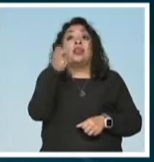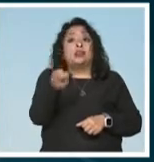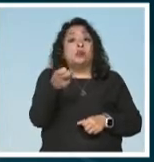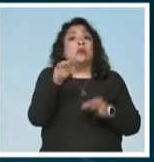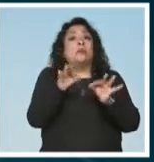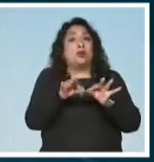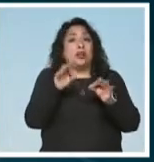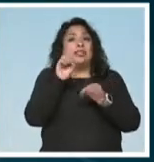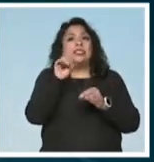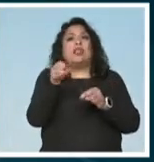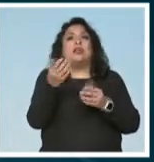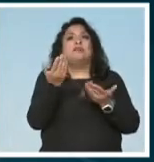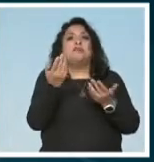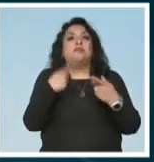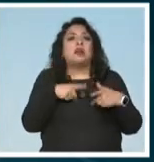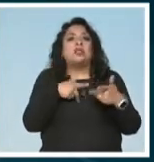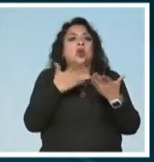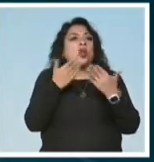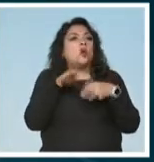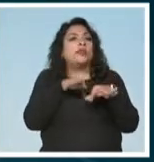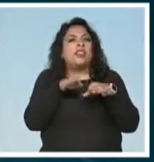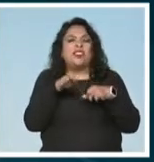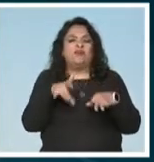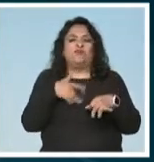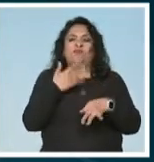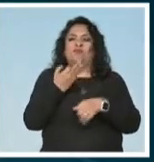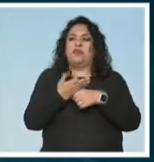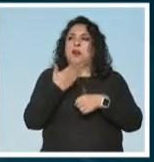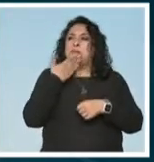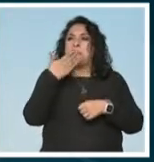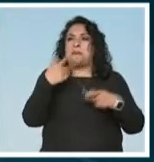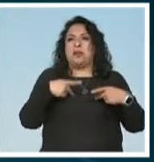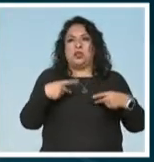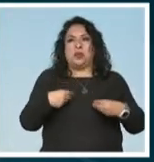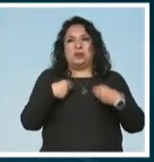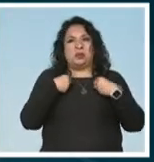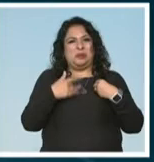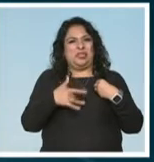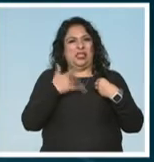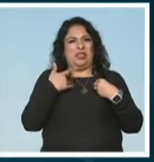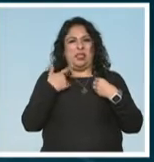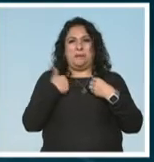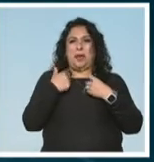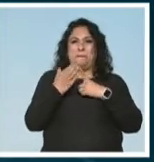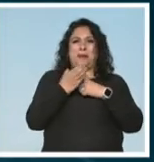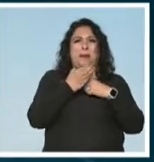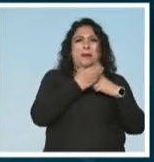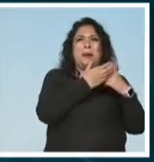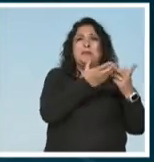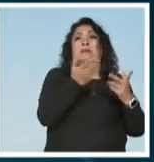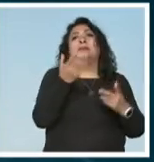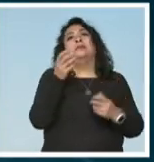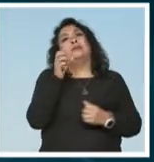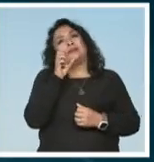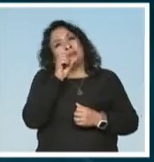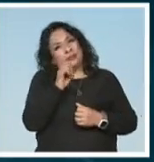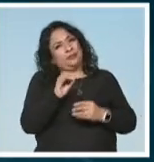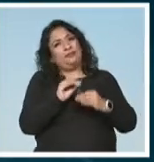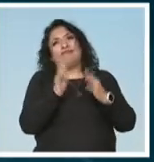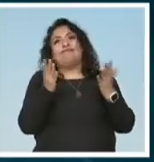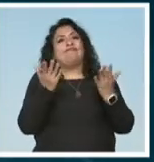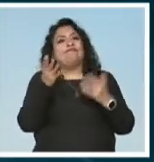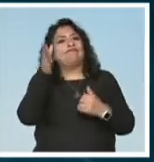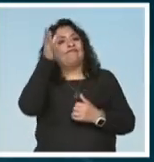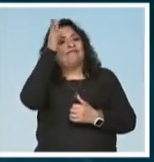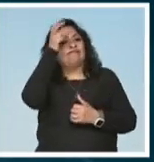muy importante de desempleo y una insatisfacción por parte de los ciudadanos que se sienten perseguidos y donde, por supuesto, no están